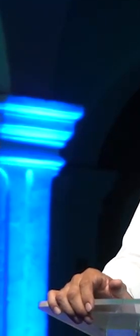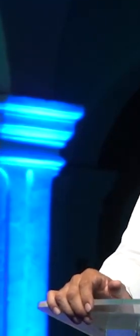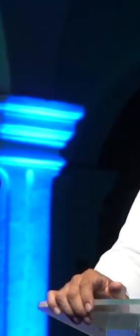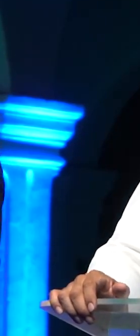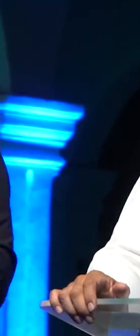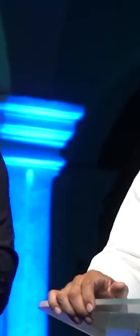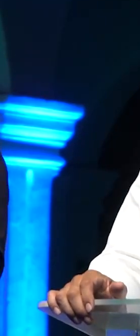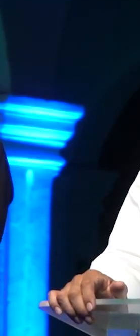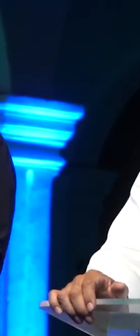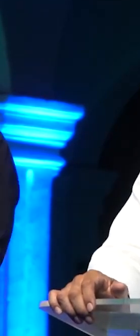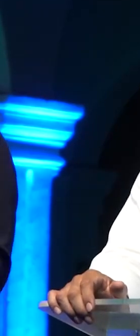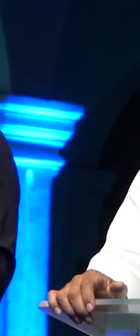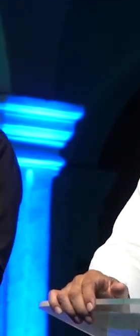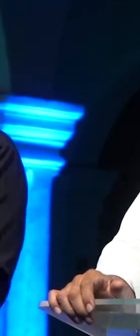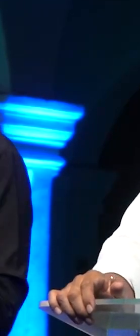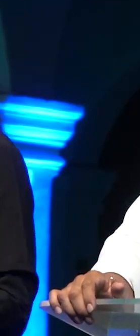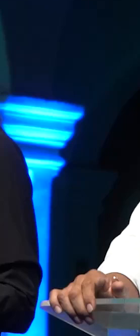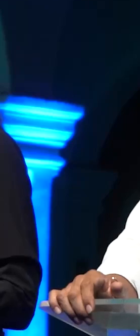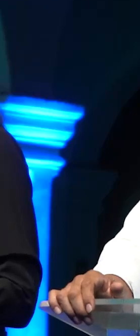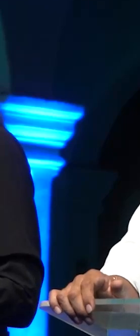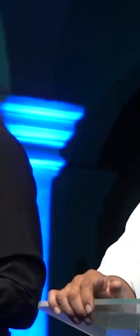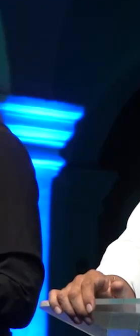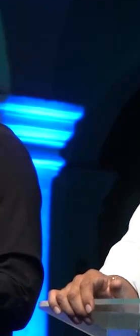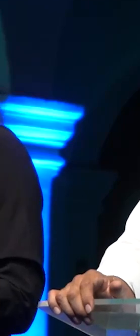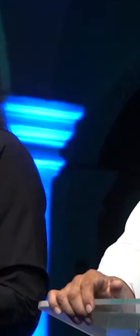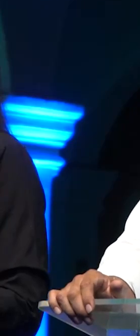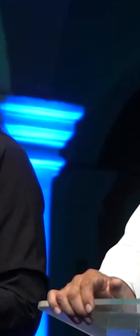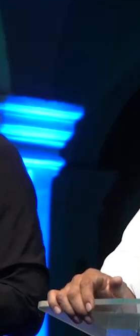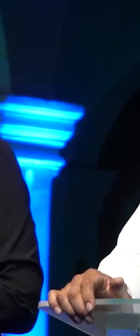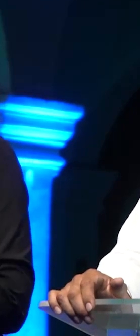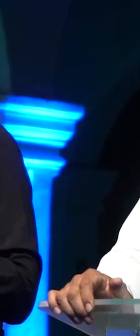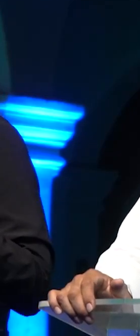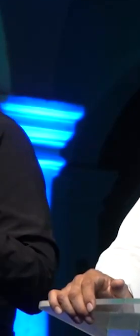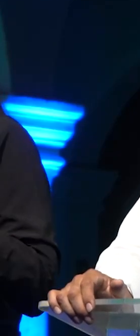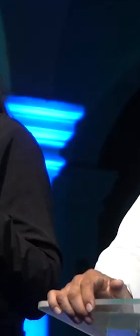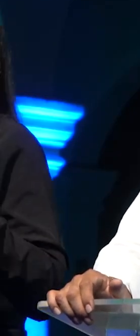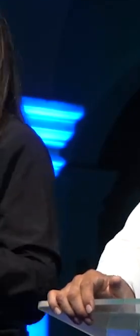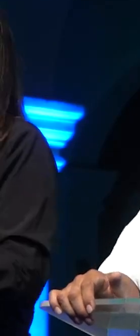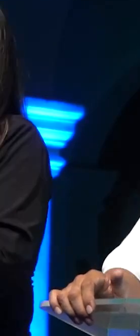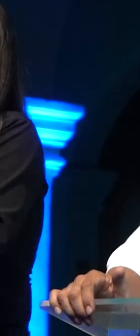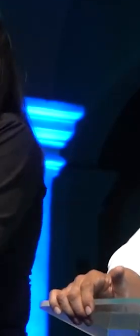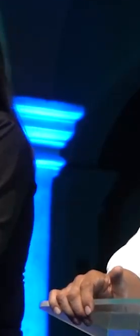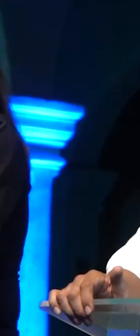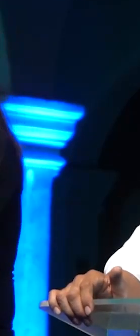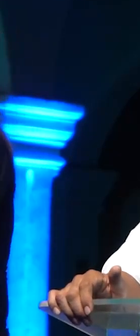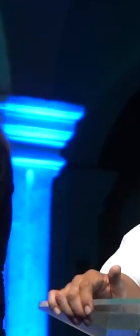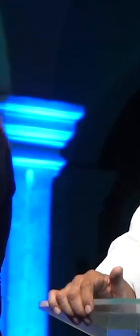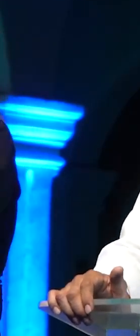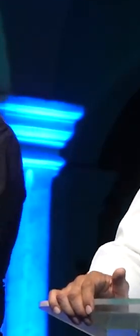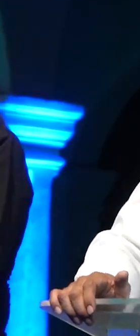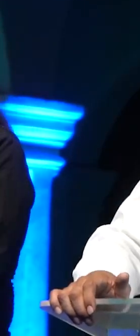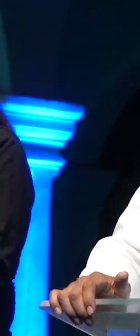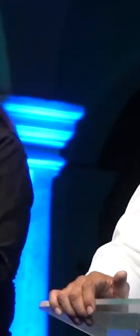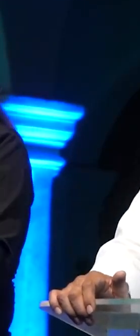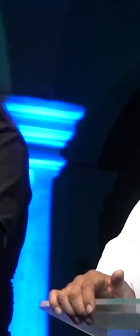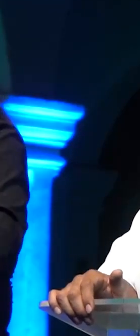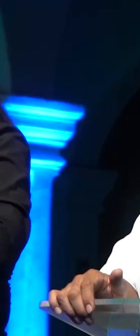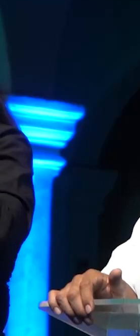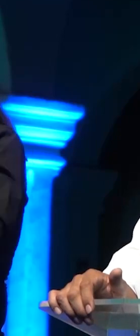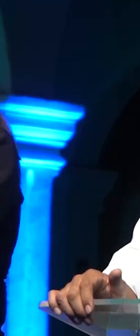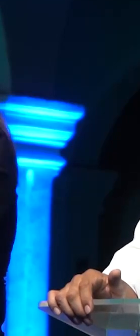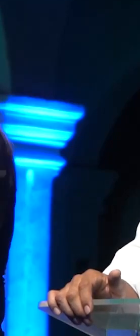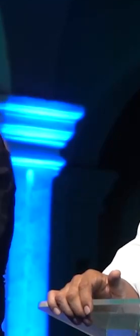privado. Y es algo en lo que hemos insistido, pero pareciera que a ninguno nos preocupa. Y las brechas en educación no se resuelven de un día para otro, requieren